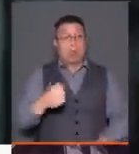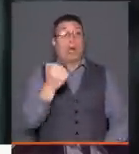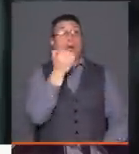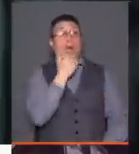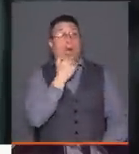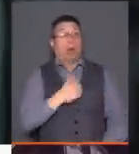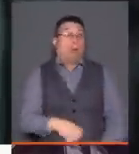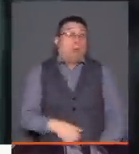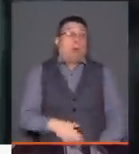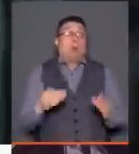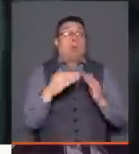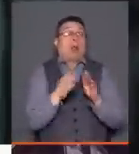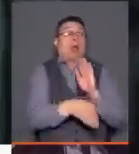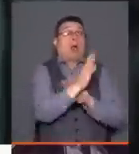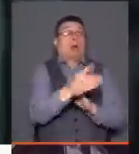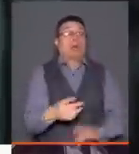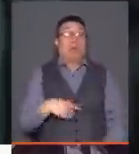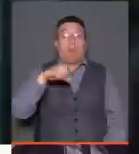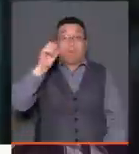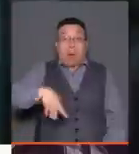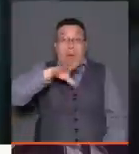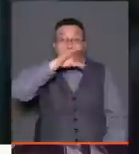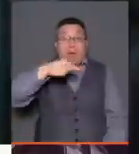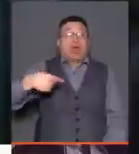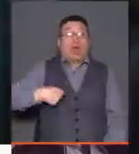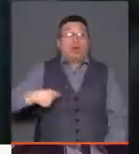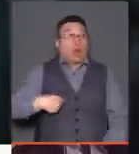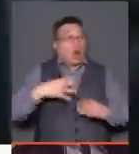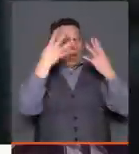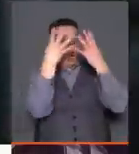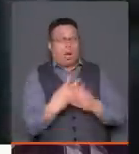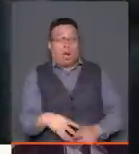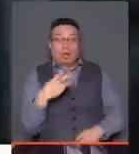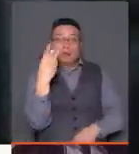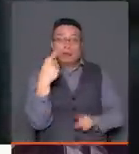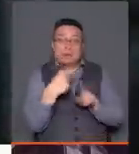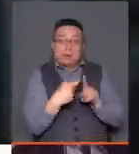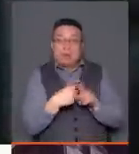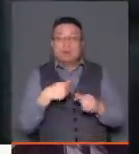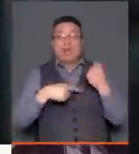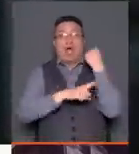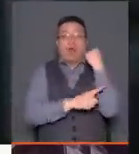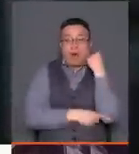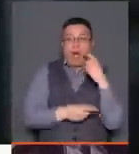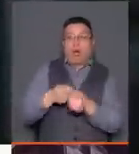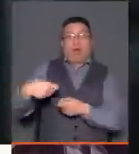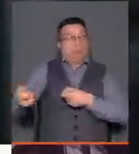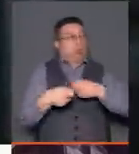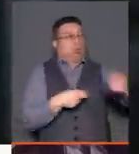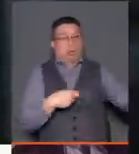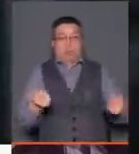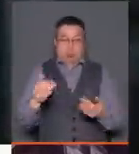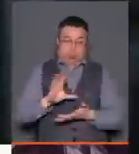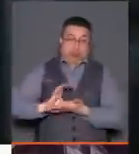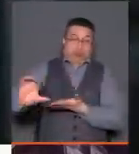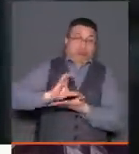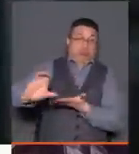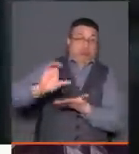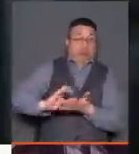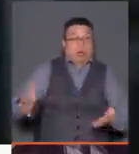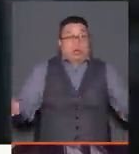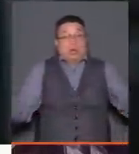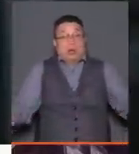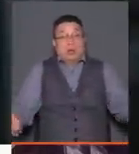para la casa y el Que pagó todo al final mi familia el abogado el tema de la plata pero inmenso se gastó en ese tema